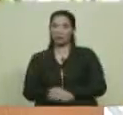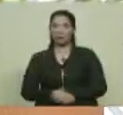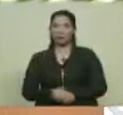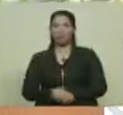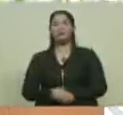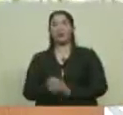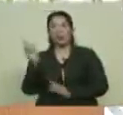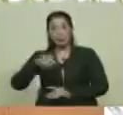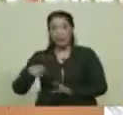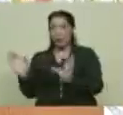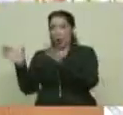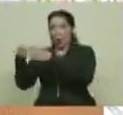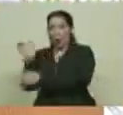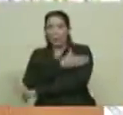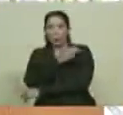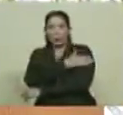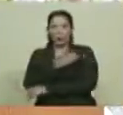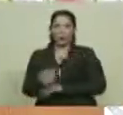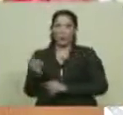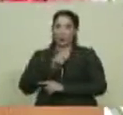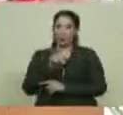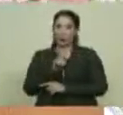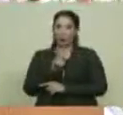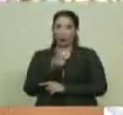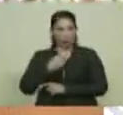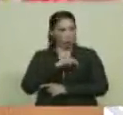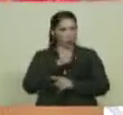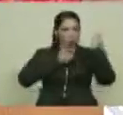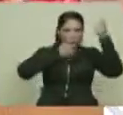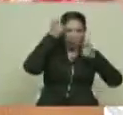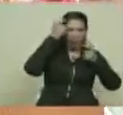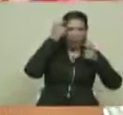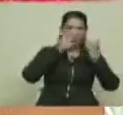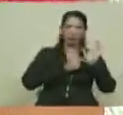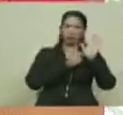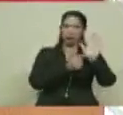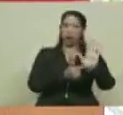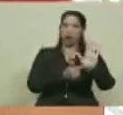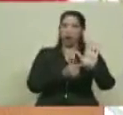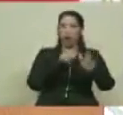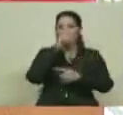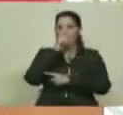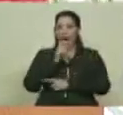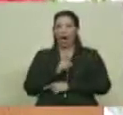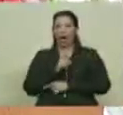venezolana. Nosotros con el comandante Chávez nos presentamos en el año 98